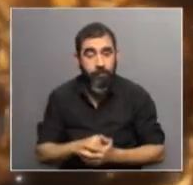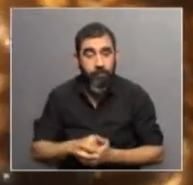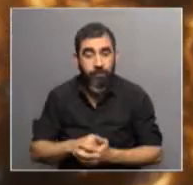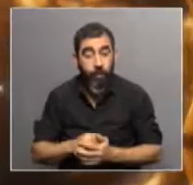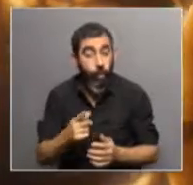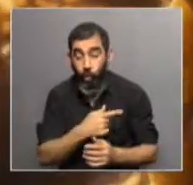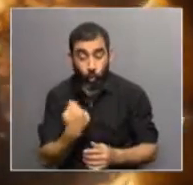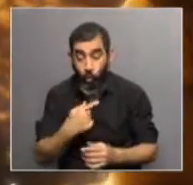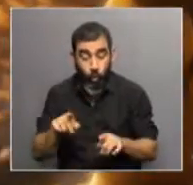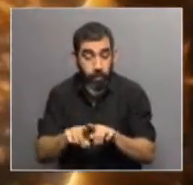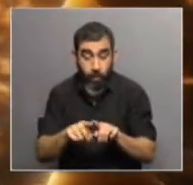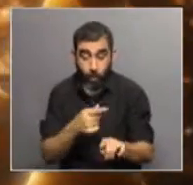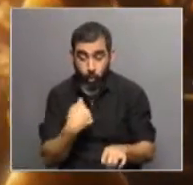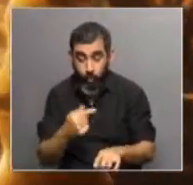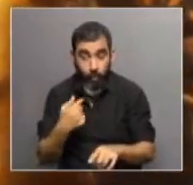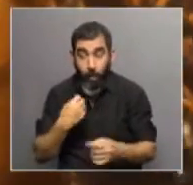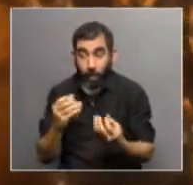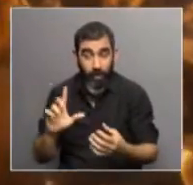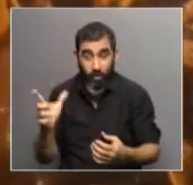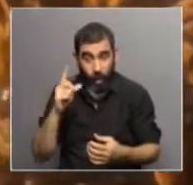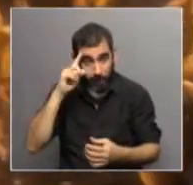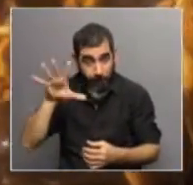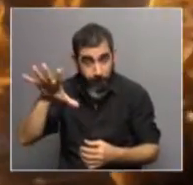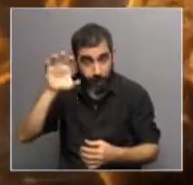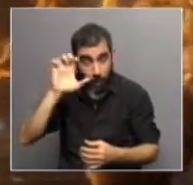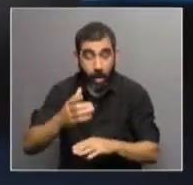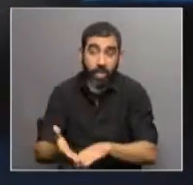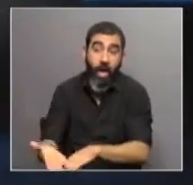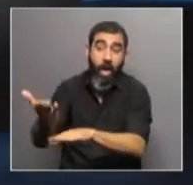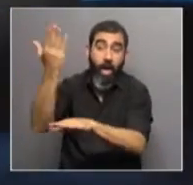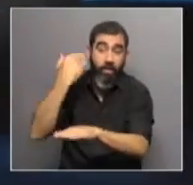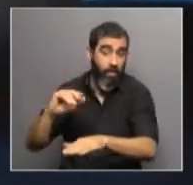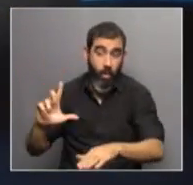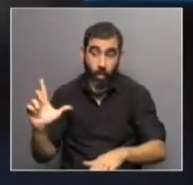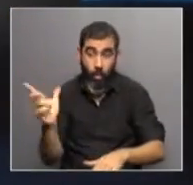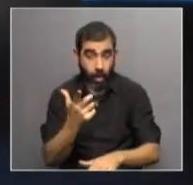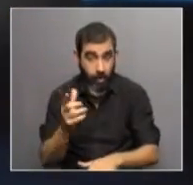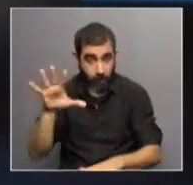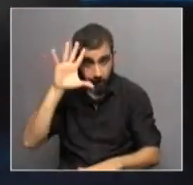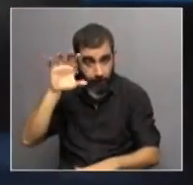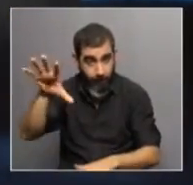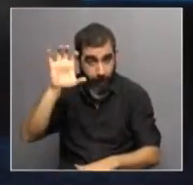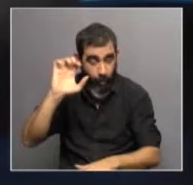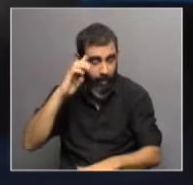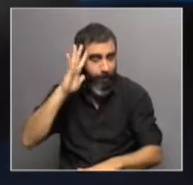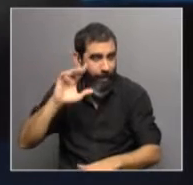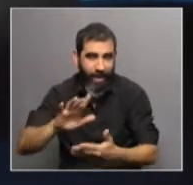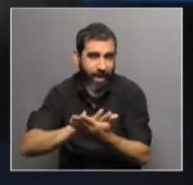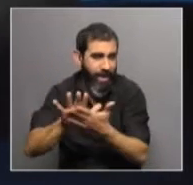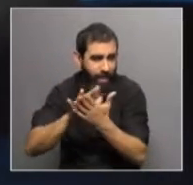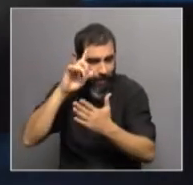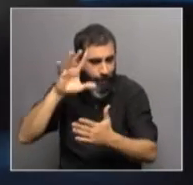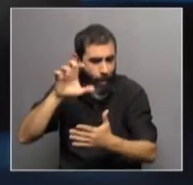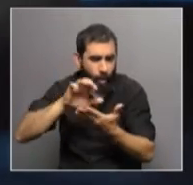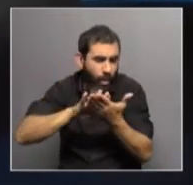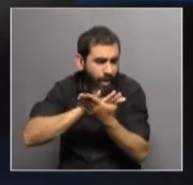somos nosotros, porque si no tenemos memoria de nuestro pasado, ¿verdad? Si no tuviéramos ninguna